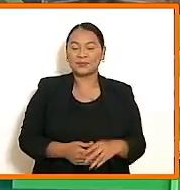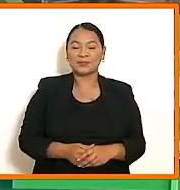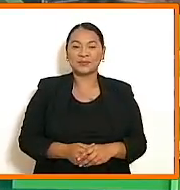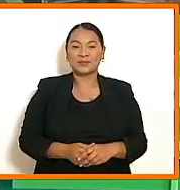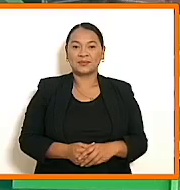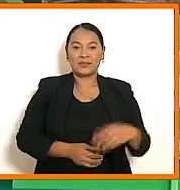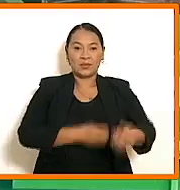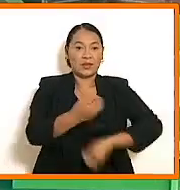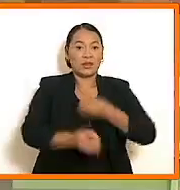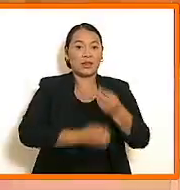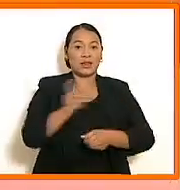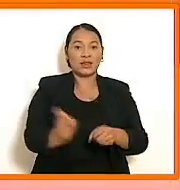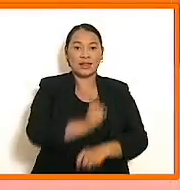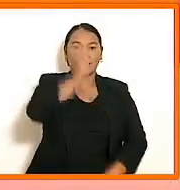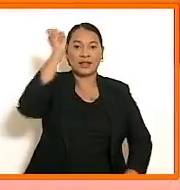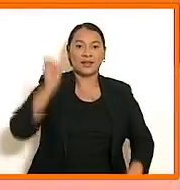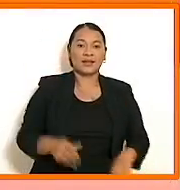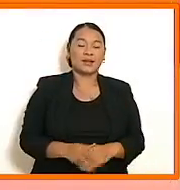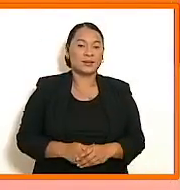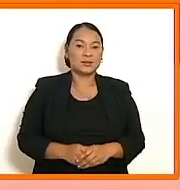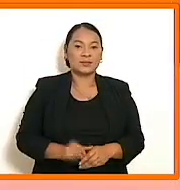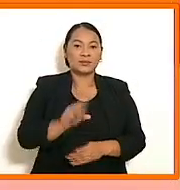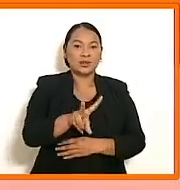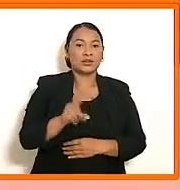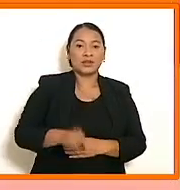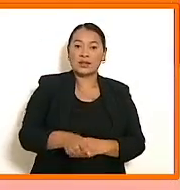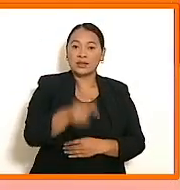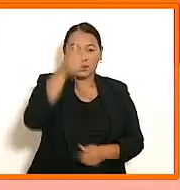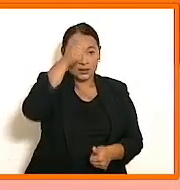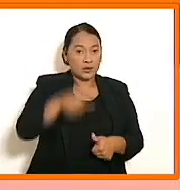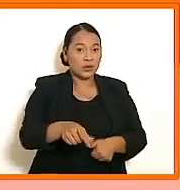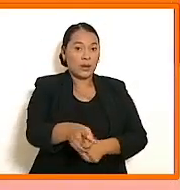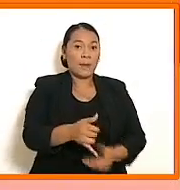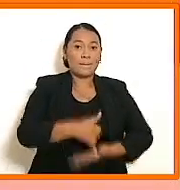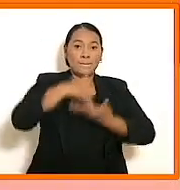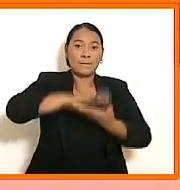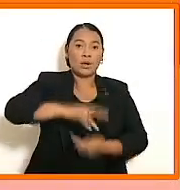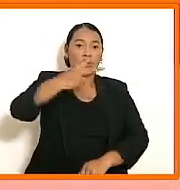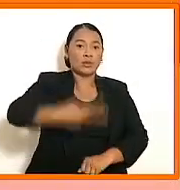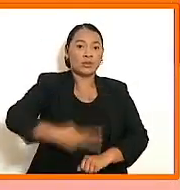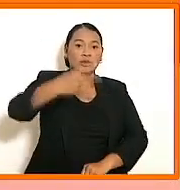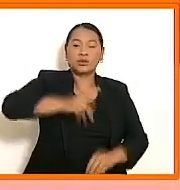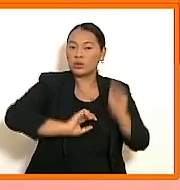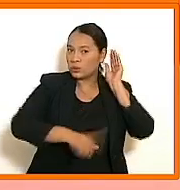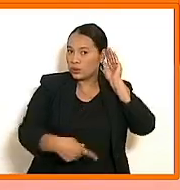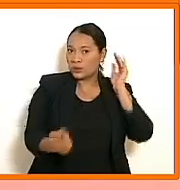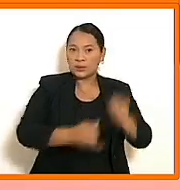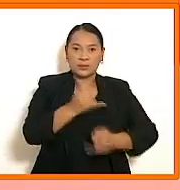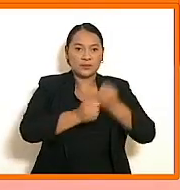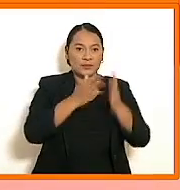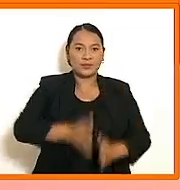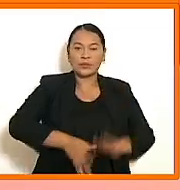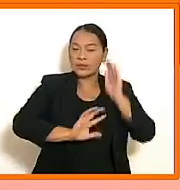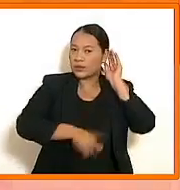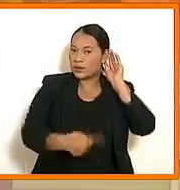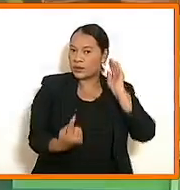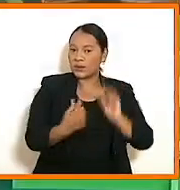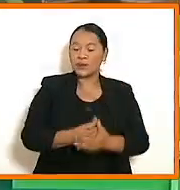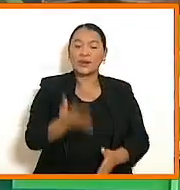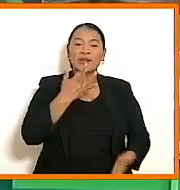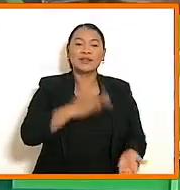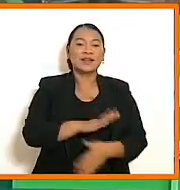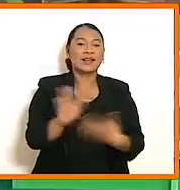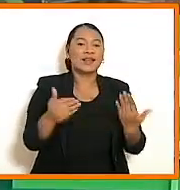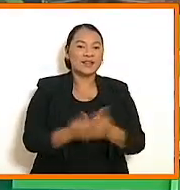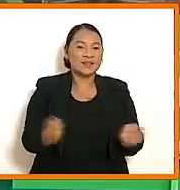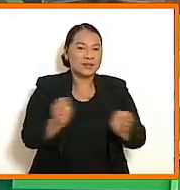y la esfera favorecida es 2X. Recuerda, tu premio se multiplica por 2 en diaria, pero si sos jugador por más 1, te deseo suerte